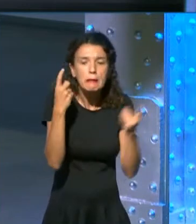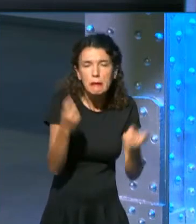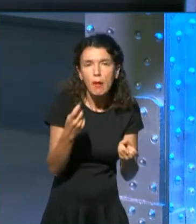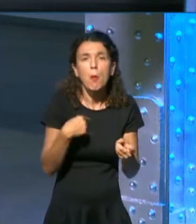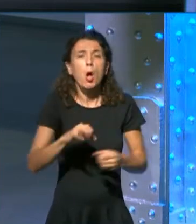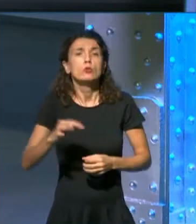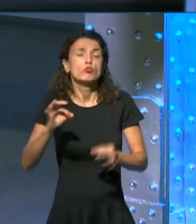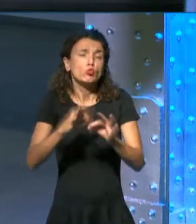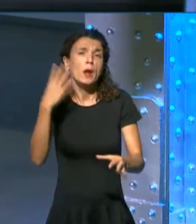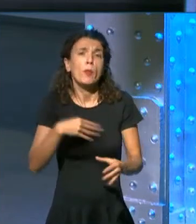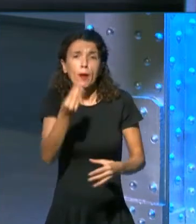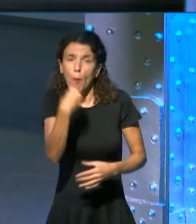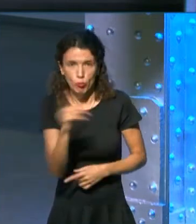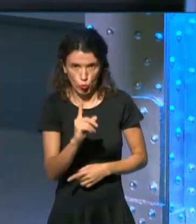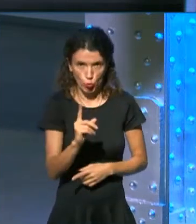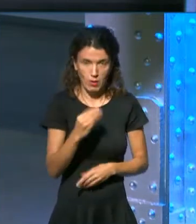dentro, sino que utiliza su